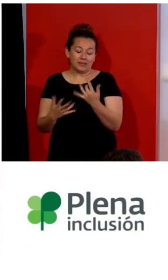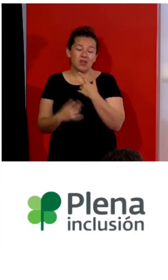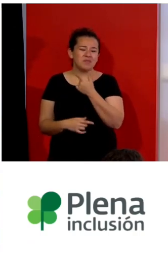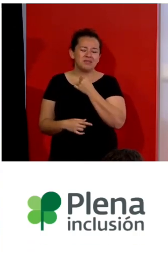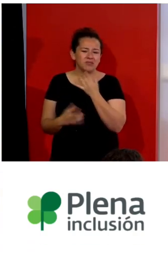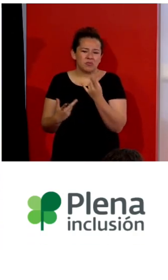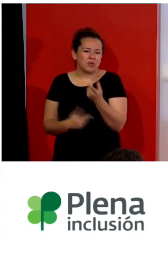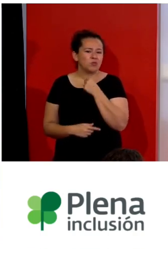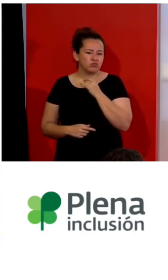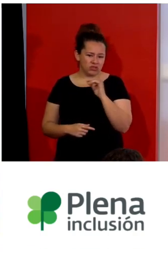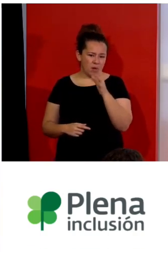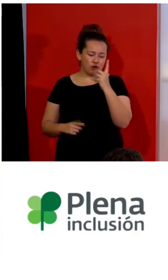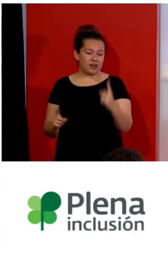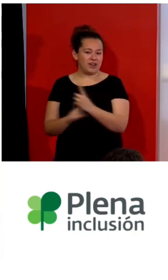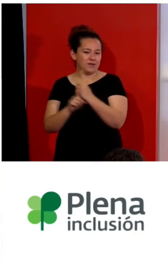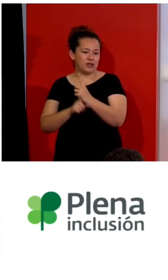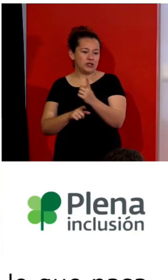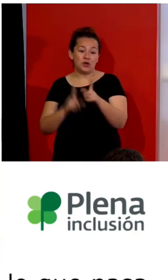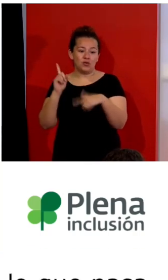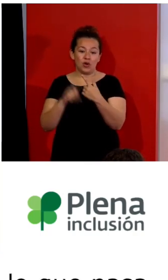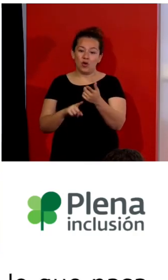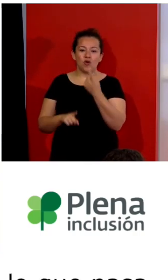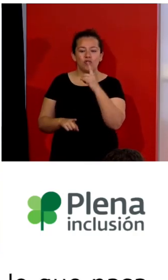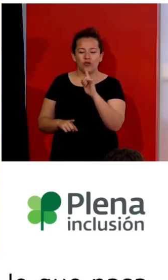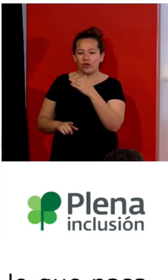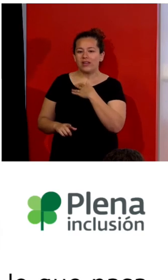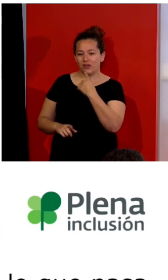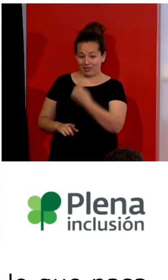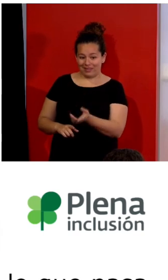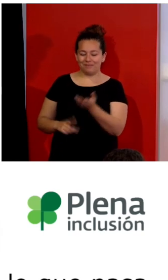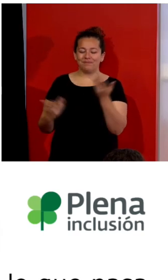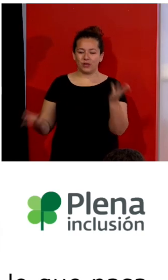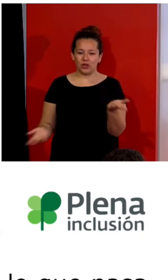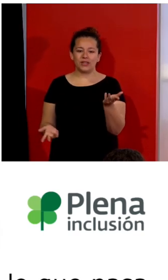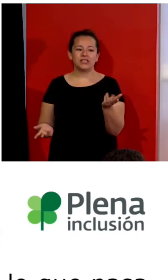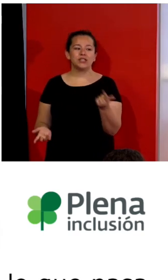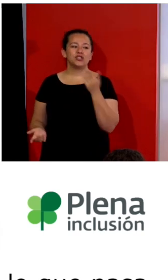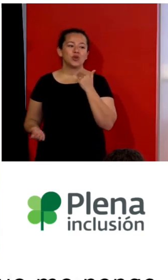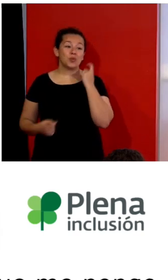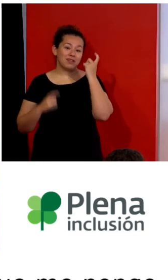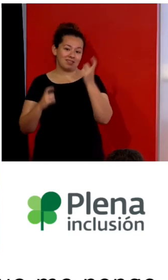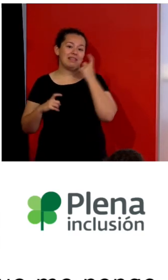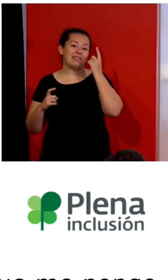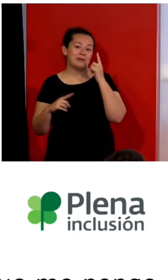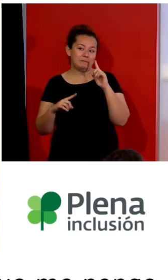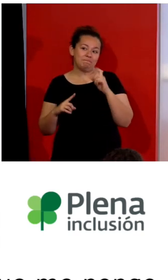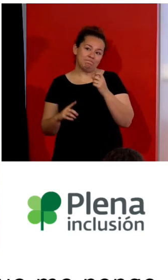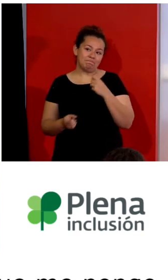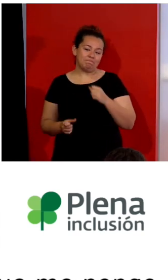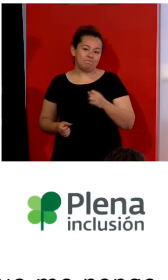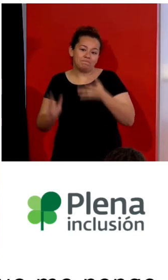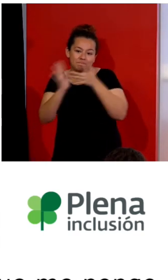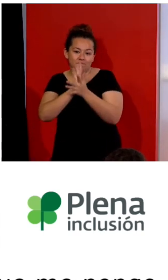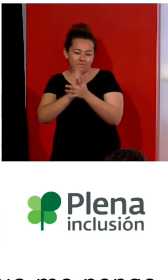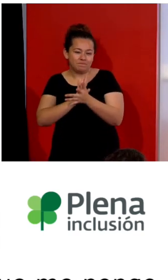porque soy un poco nerviosa y no digo luego lo que quiero decir. Entonces, voy a intentar introducir lo